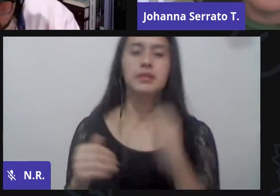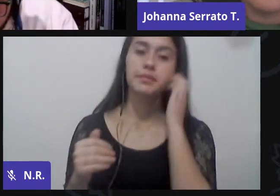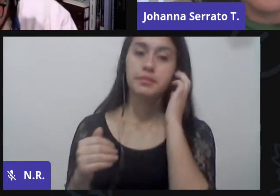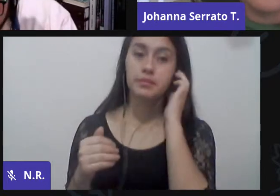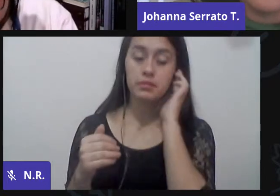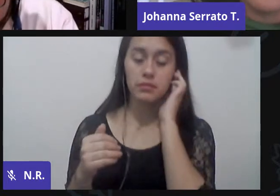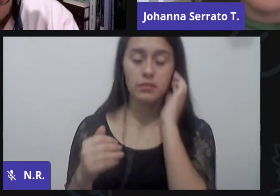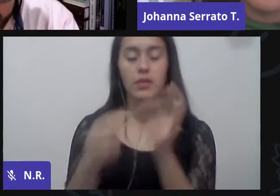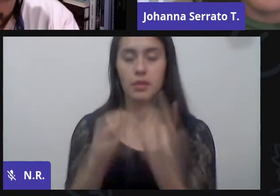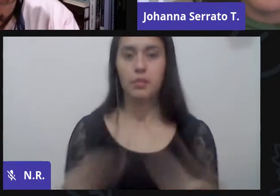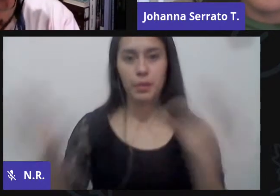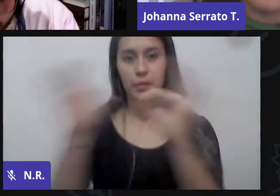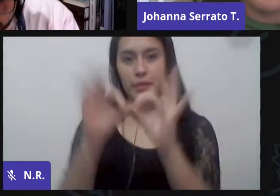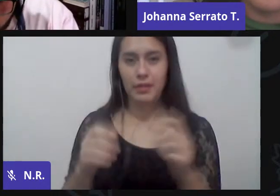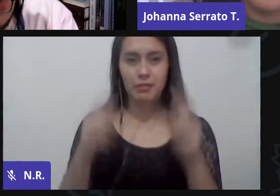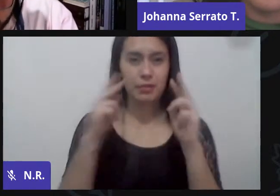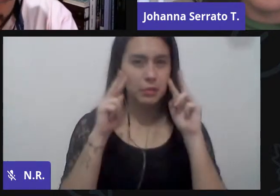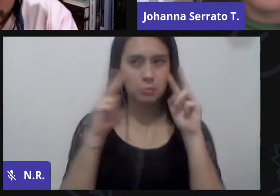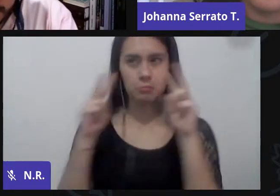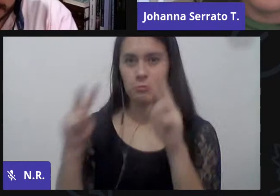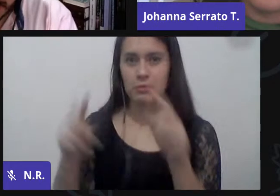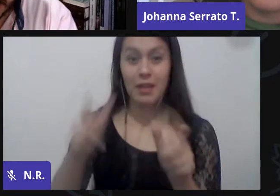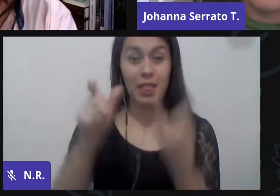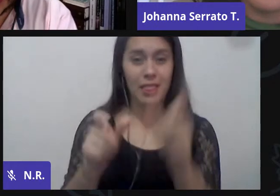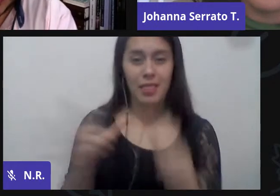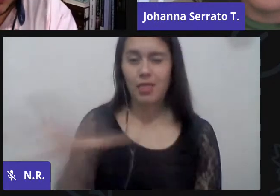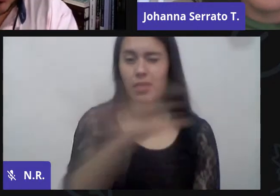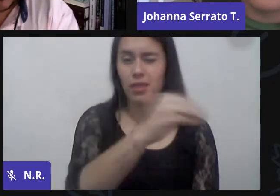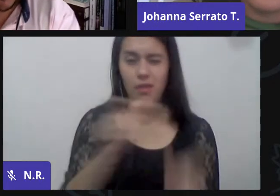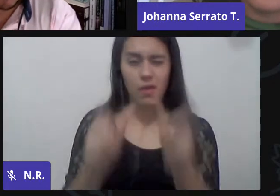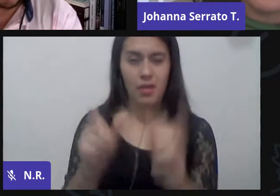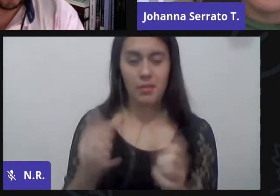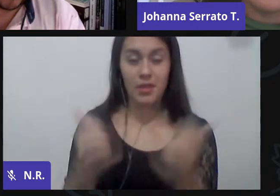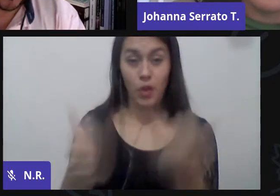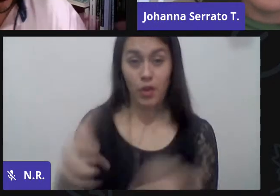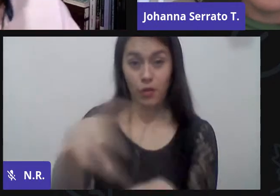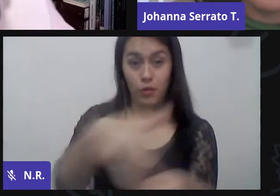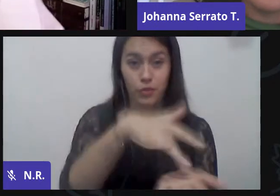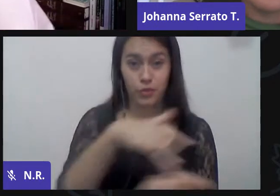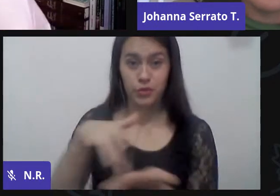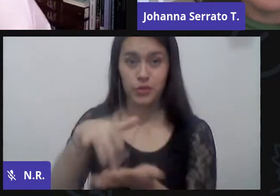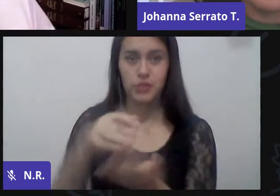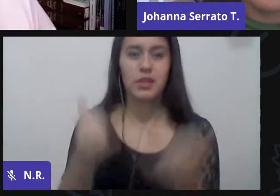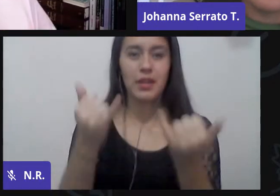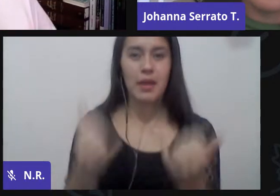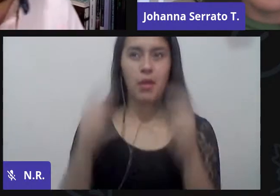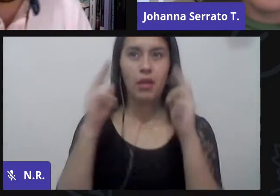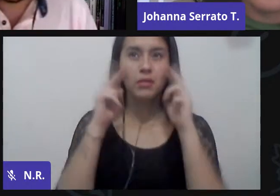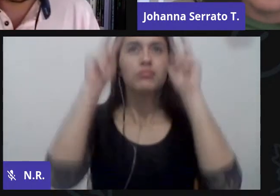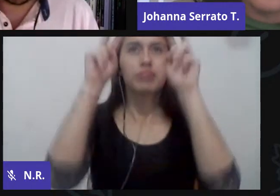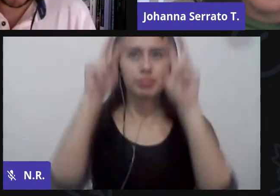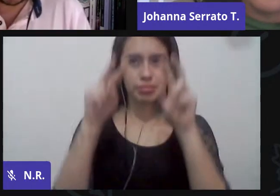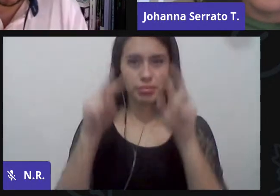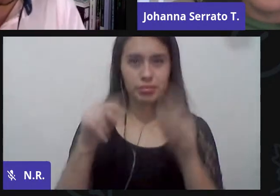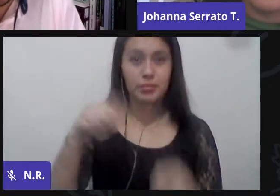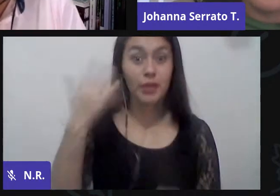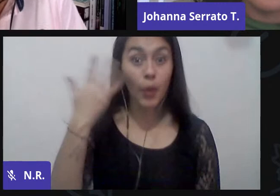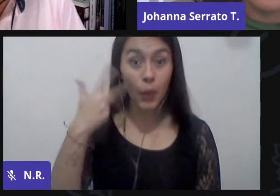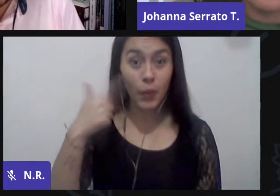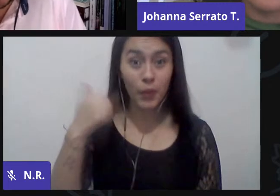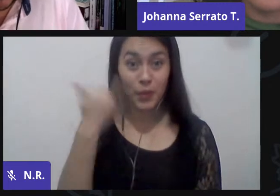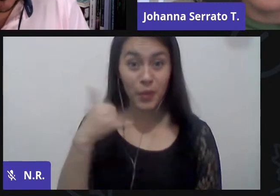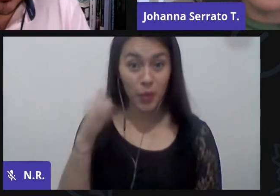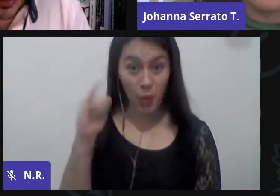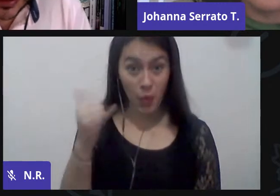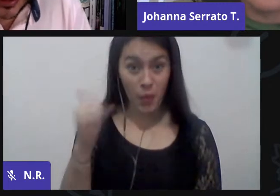la interacción con todo el público, con todas las personas que hacen posible que esto se dé. Como siempre,